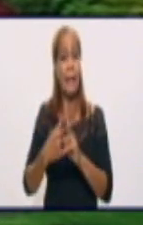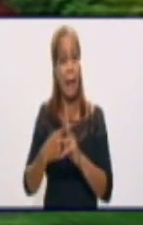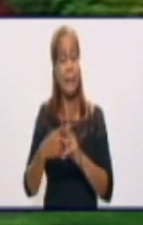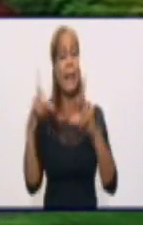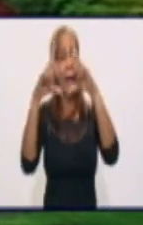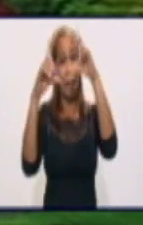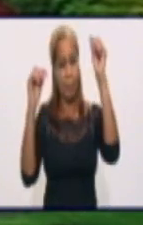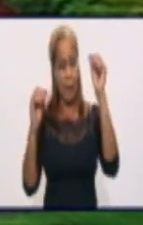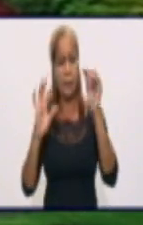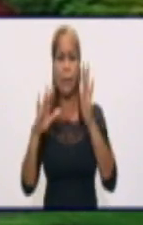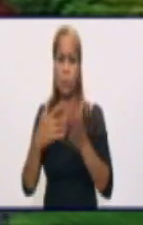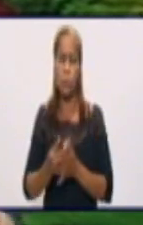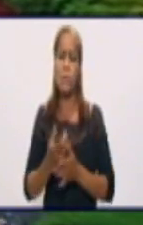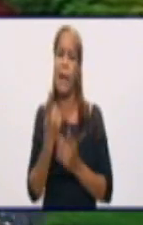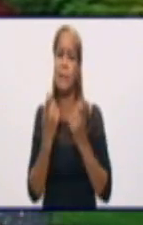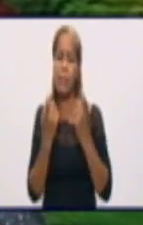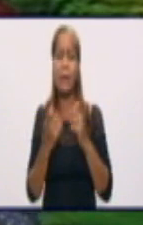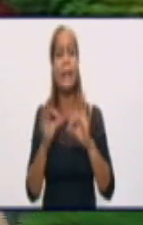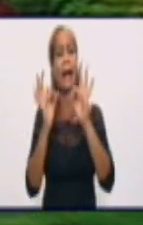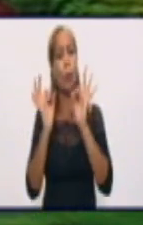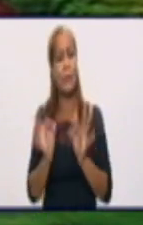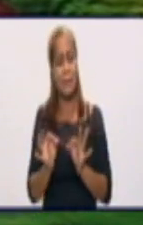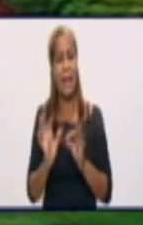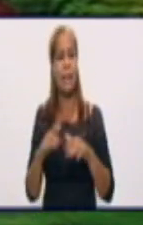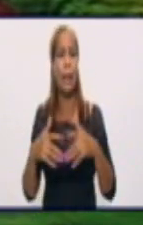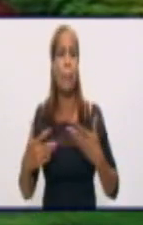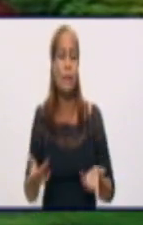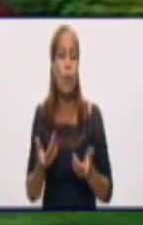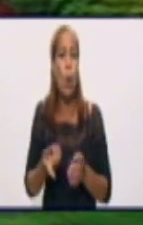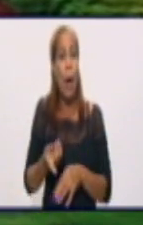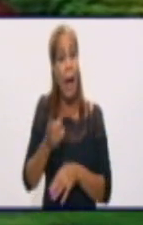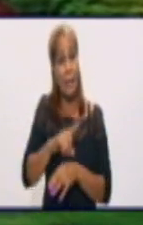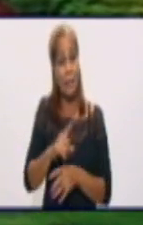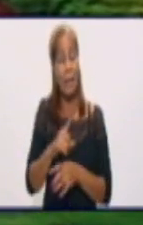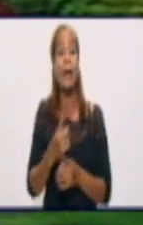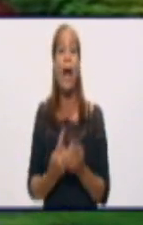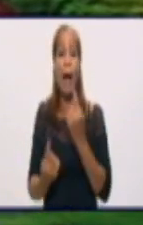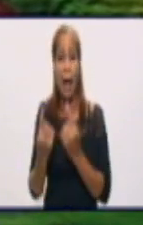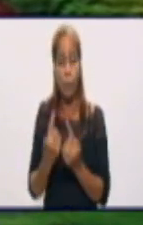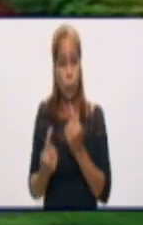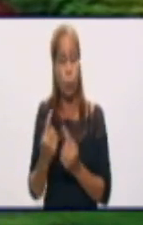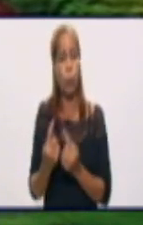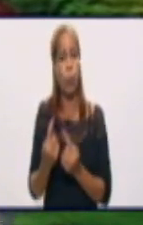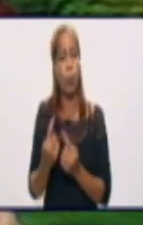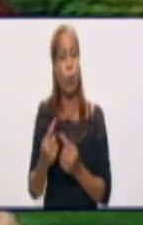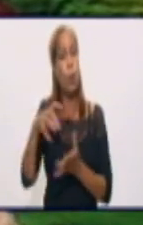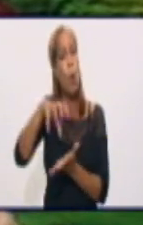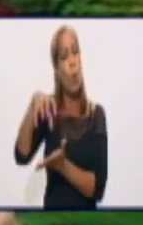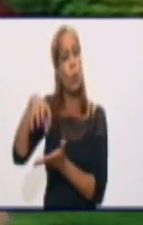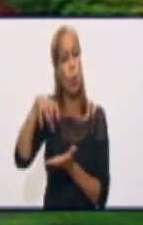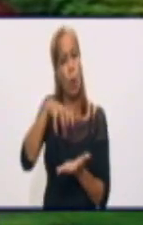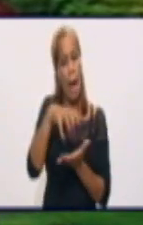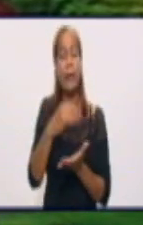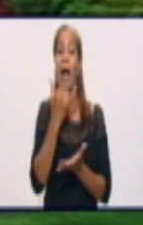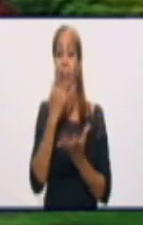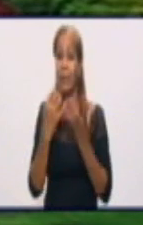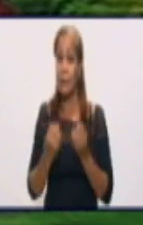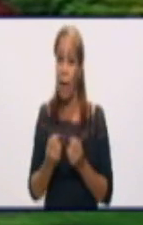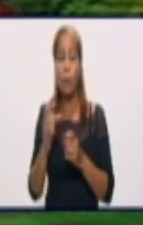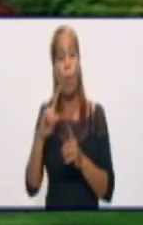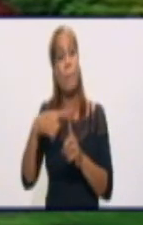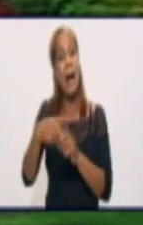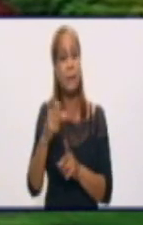actualizará en sentido general qué pasó ayer hay circuitos que estuvieron afectados alrededor de 7 horas otros un